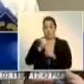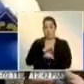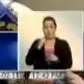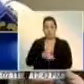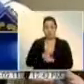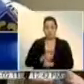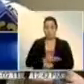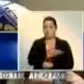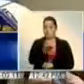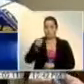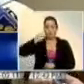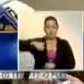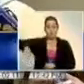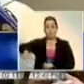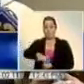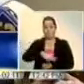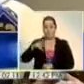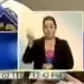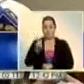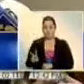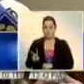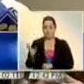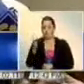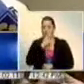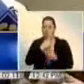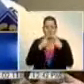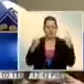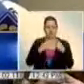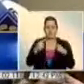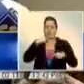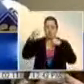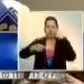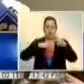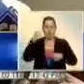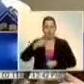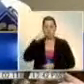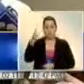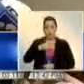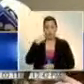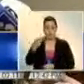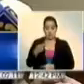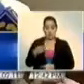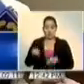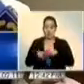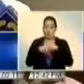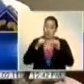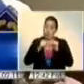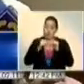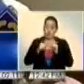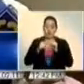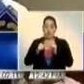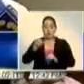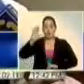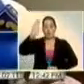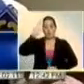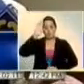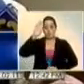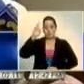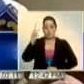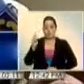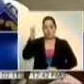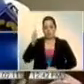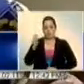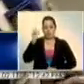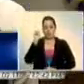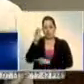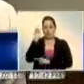por todo el pueblo de Venezuela, sin distingo de color político, y en eso nos hemos empeñado nosotros desde que fuimos juramentados como parlamentarios al